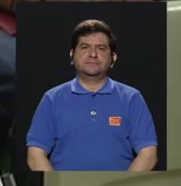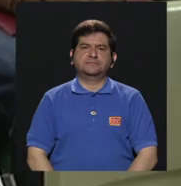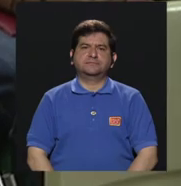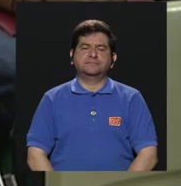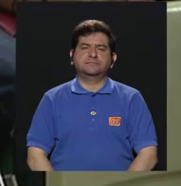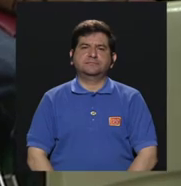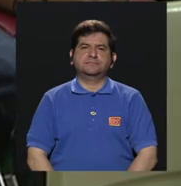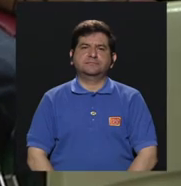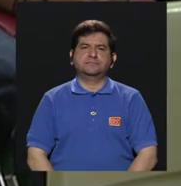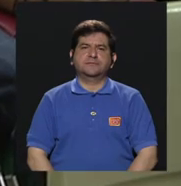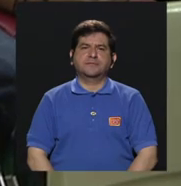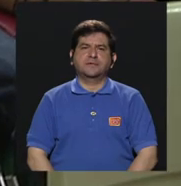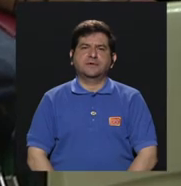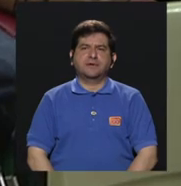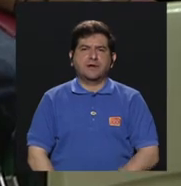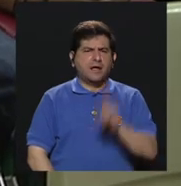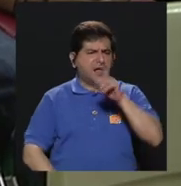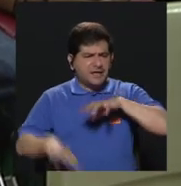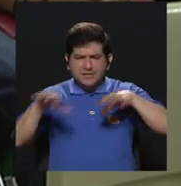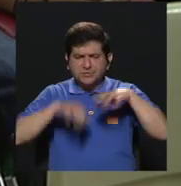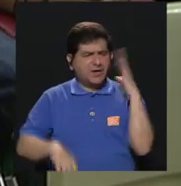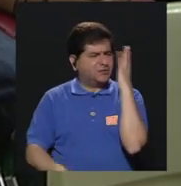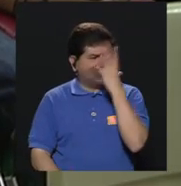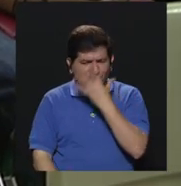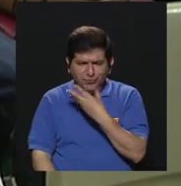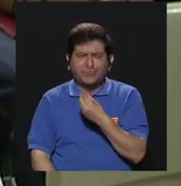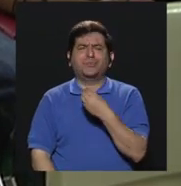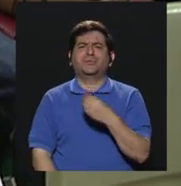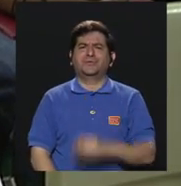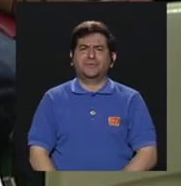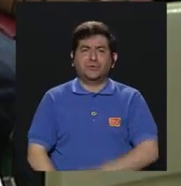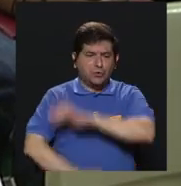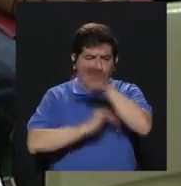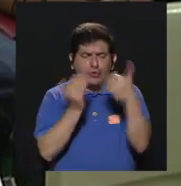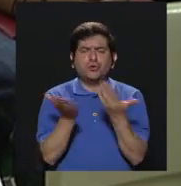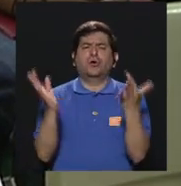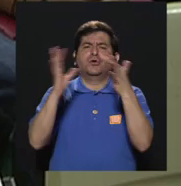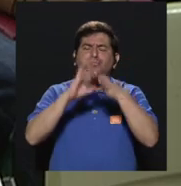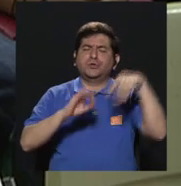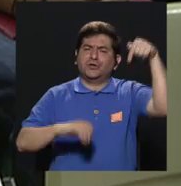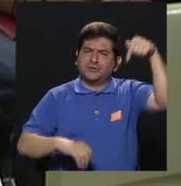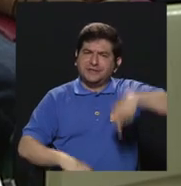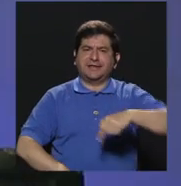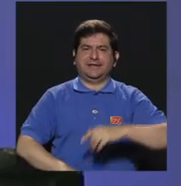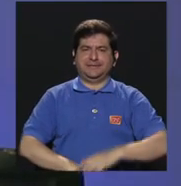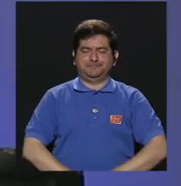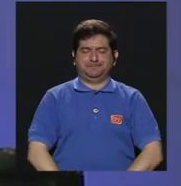Es un acto muy bonito estar todos juntos aquí.